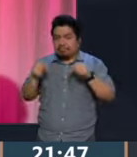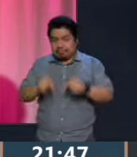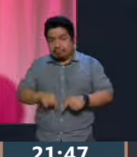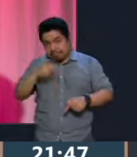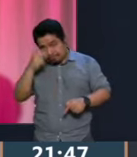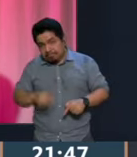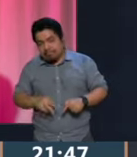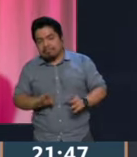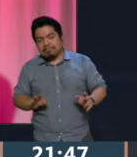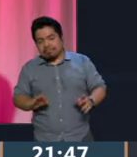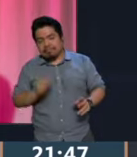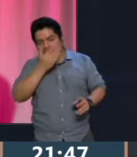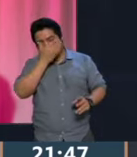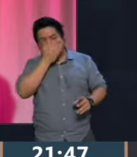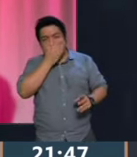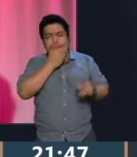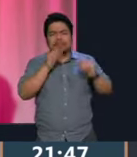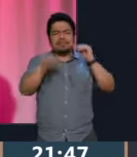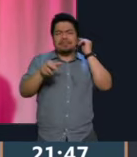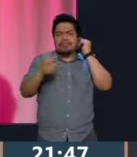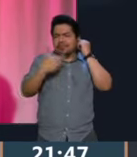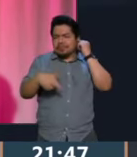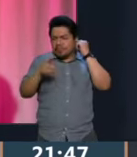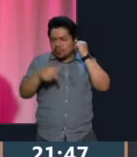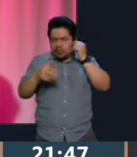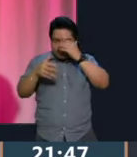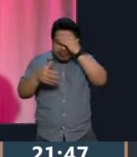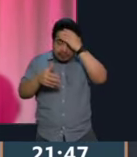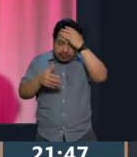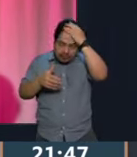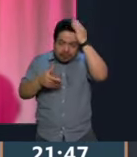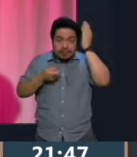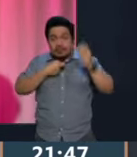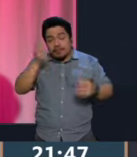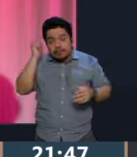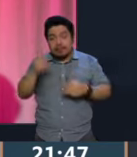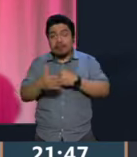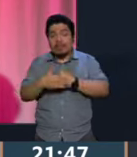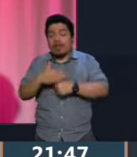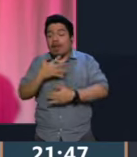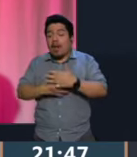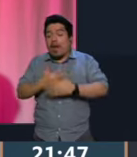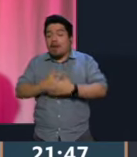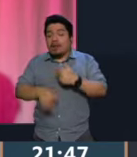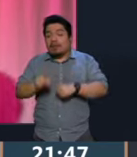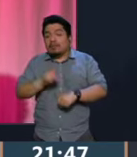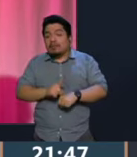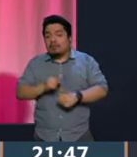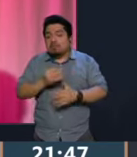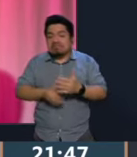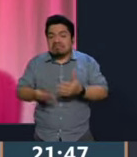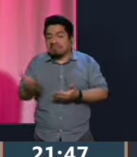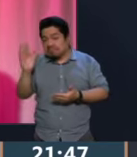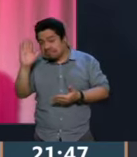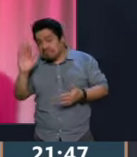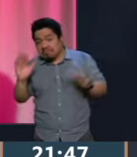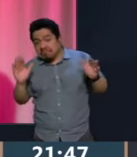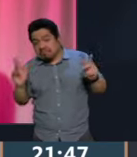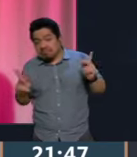país. Sobre, regresando al tema de las campañas, ¿qué hay que esperar de las próximas semanas, de los próximos 15 días que quedan de las campañas? ¿Quién quiere